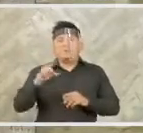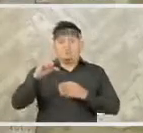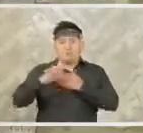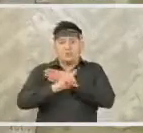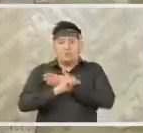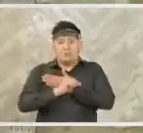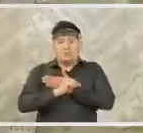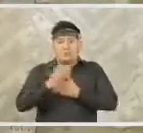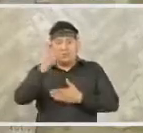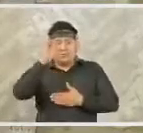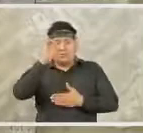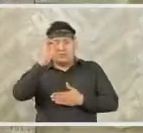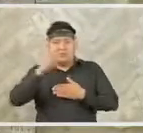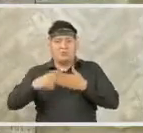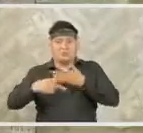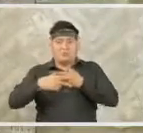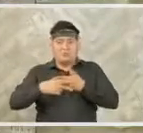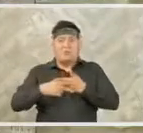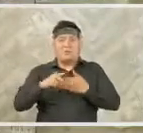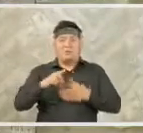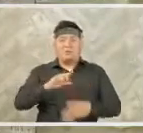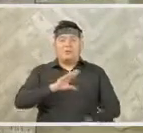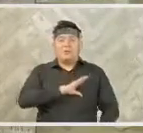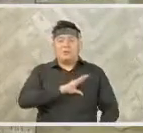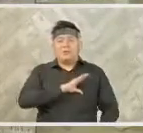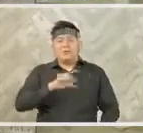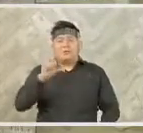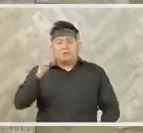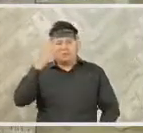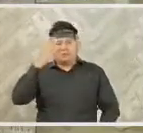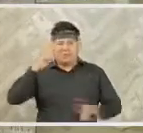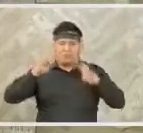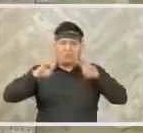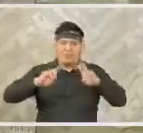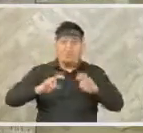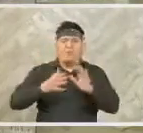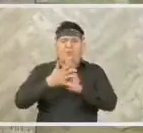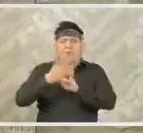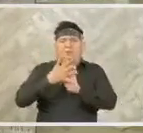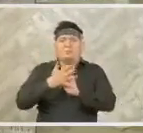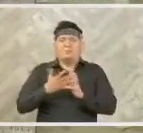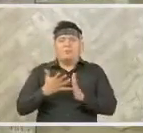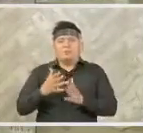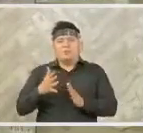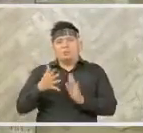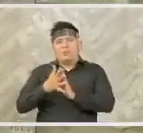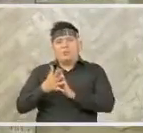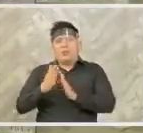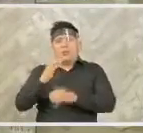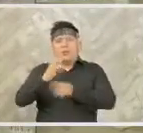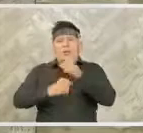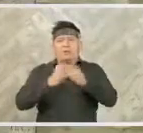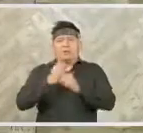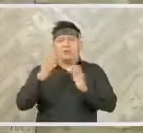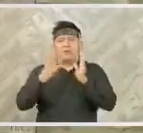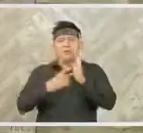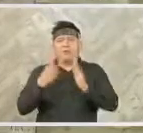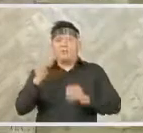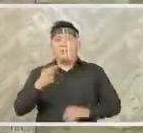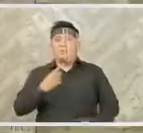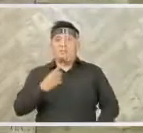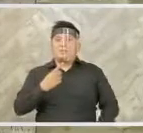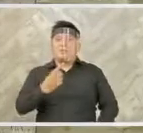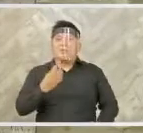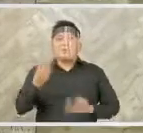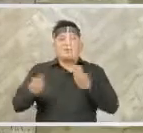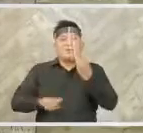Instagram, Alcaldía de Cúcuta, para que conozca esta y mucha más información de la rendición de cuentas 2020, diciendo y